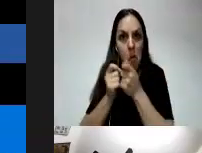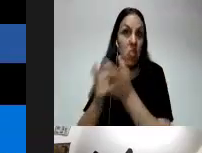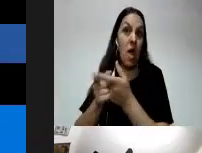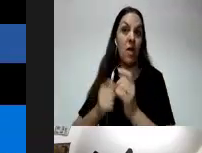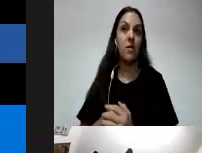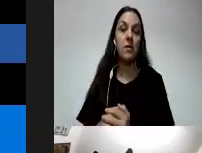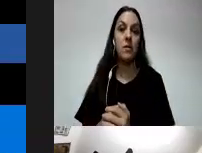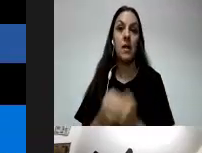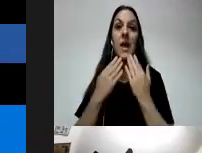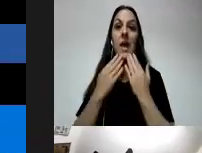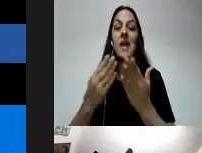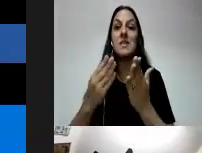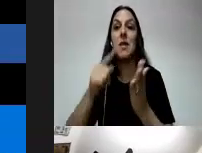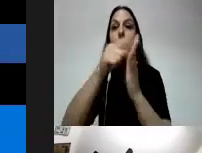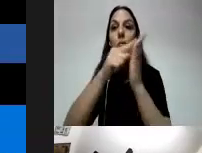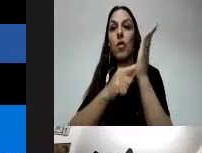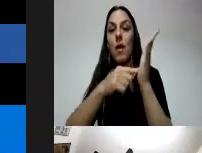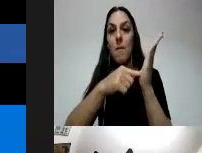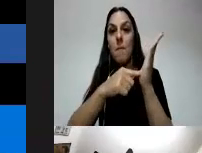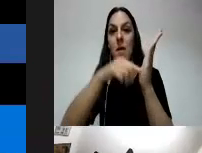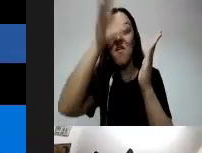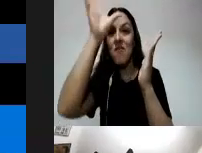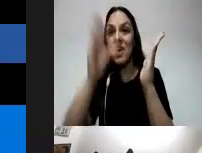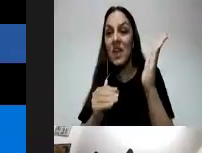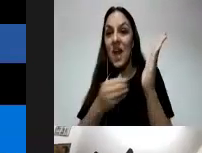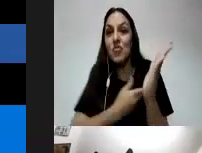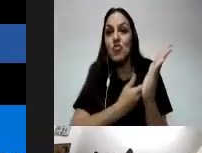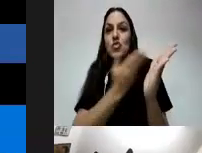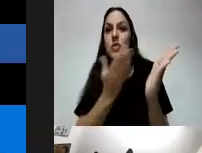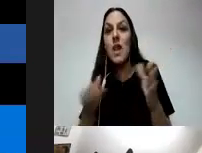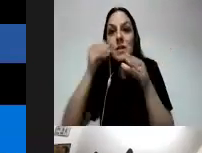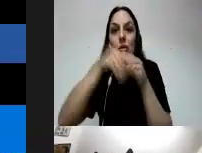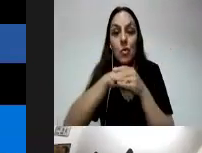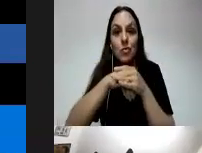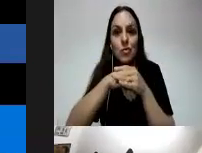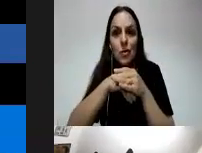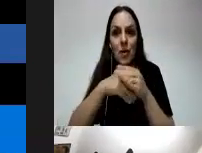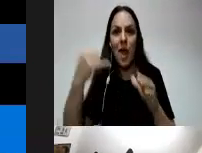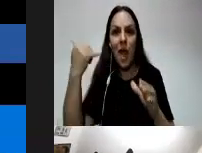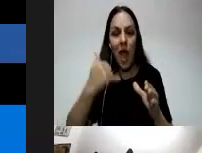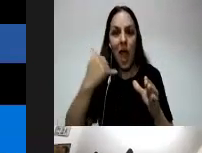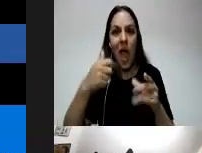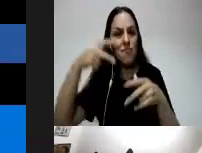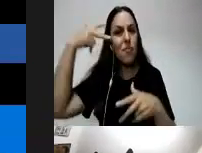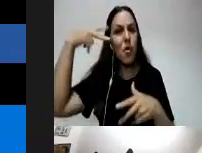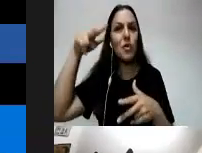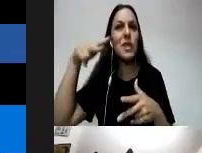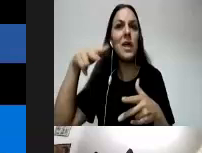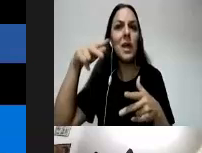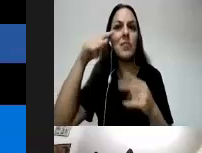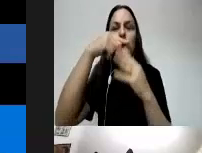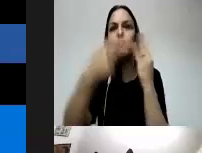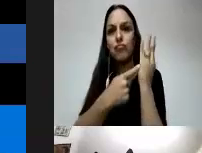Federal Social e Inclusión, que incluye alojamiento y pensión completa, pero no el traslado, porque